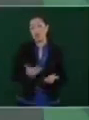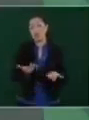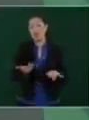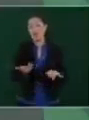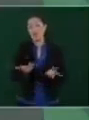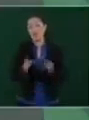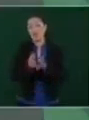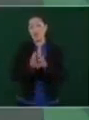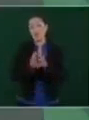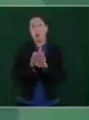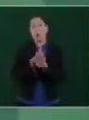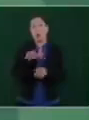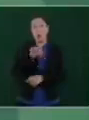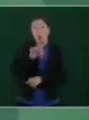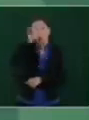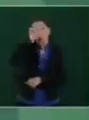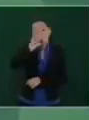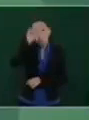aconsejados